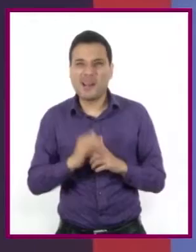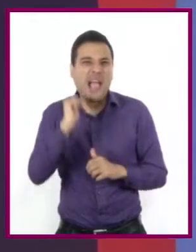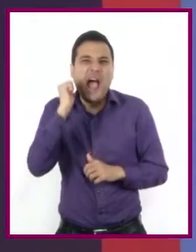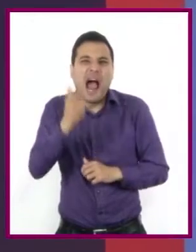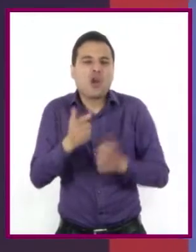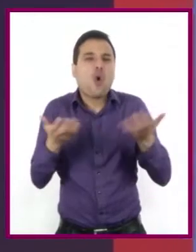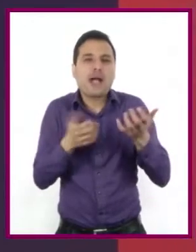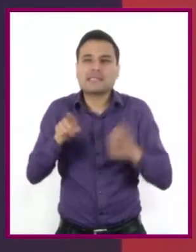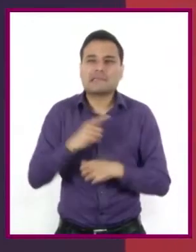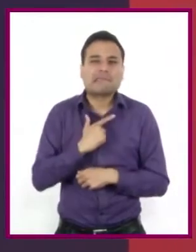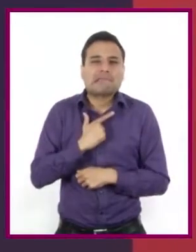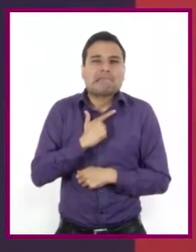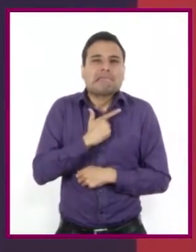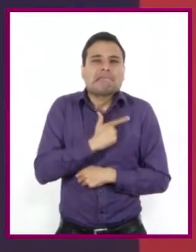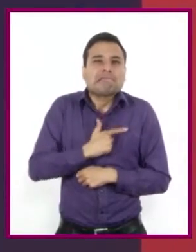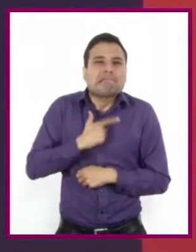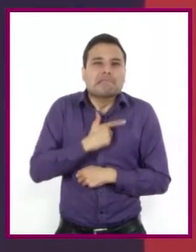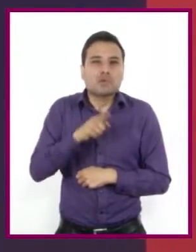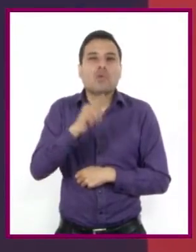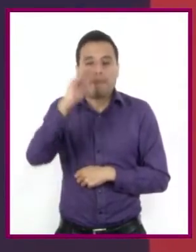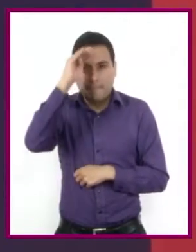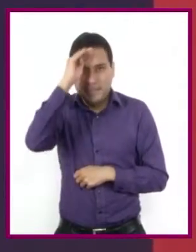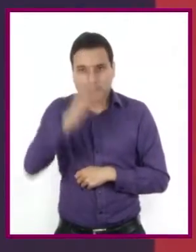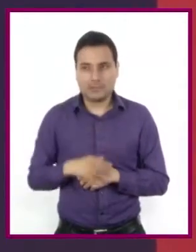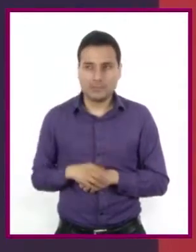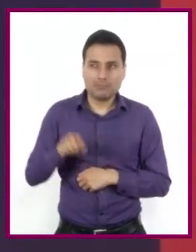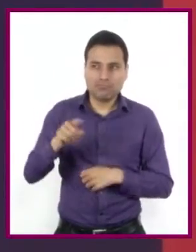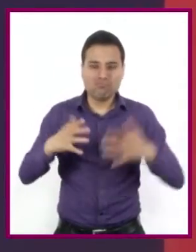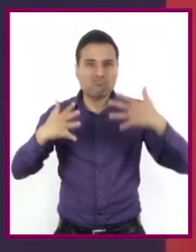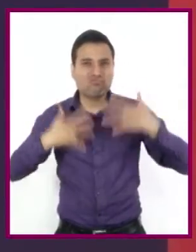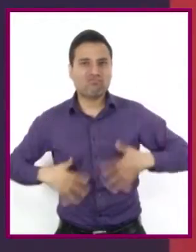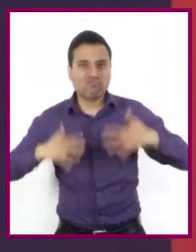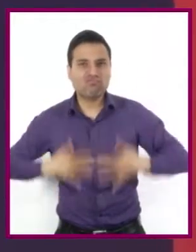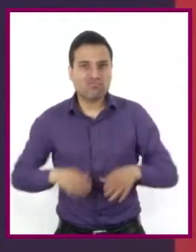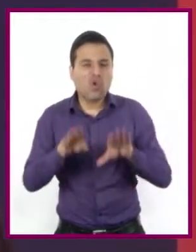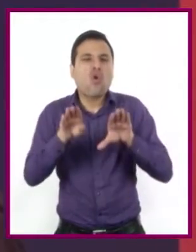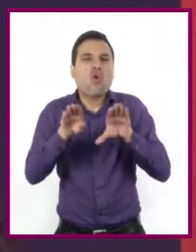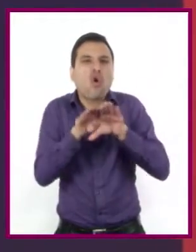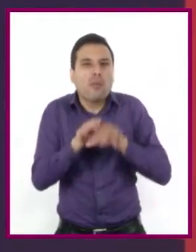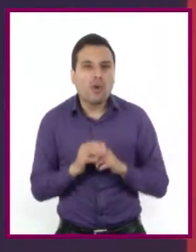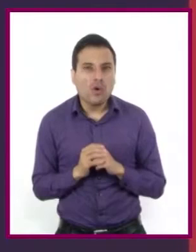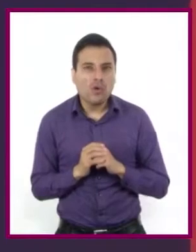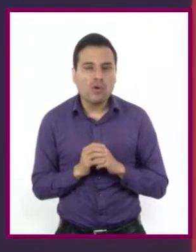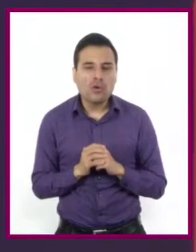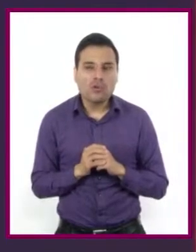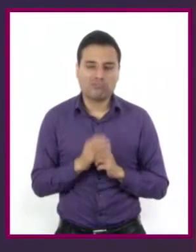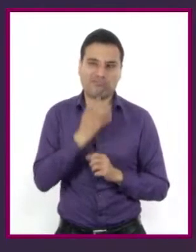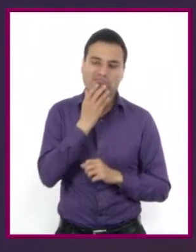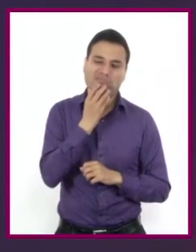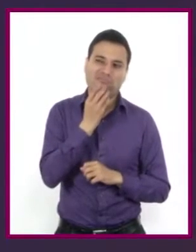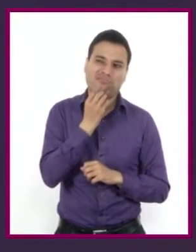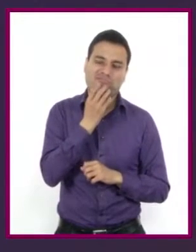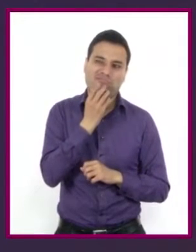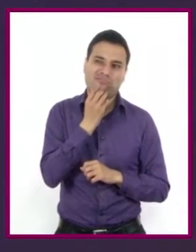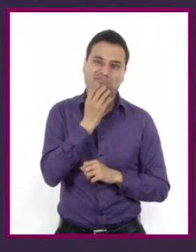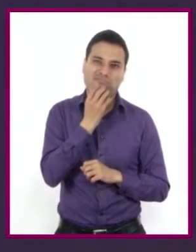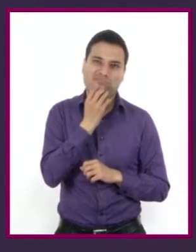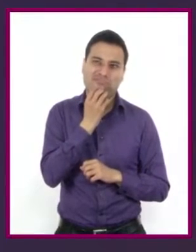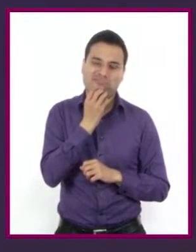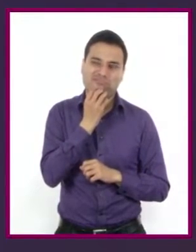hacer. Imaginen cómo está vestida, qué elementos necesita para realizar su